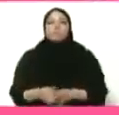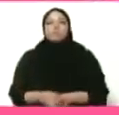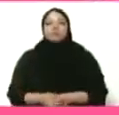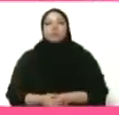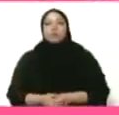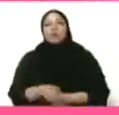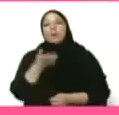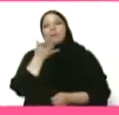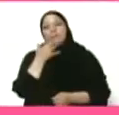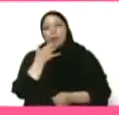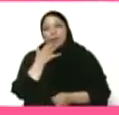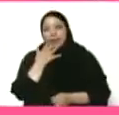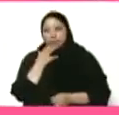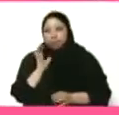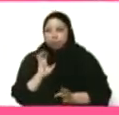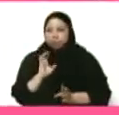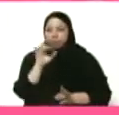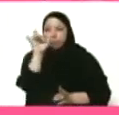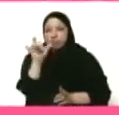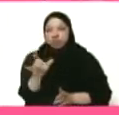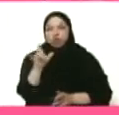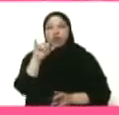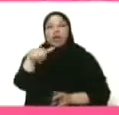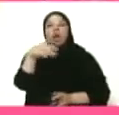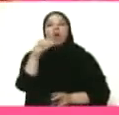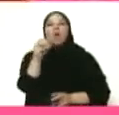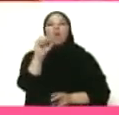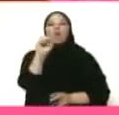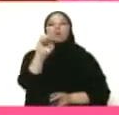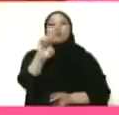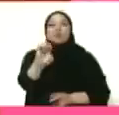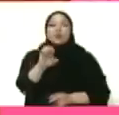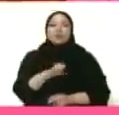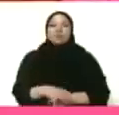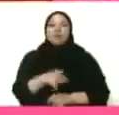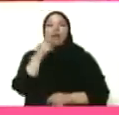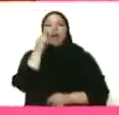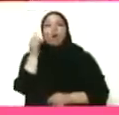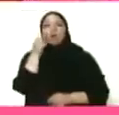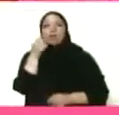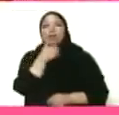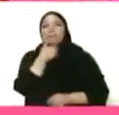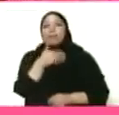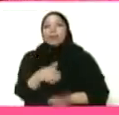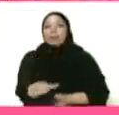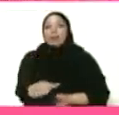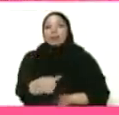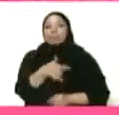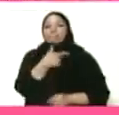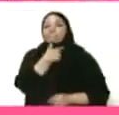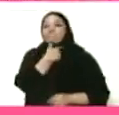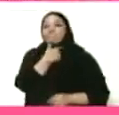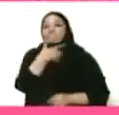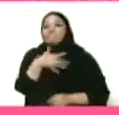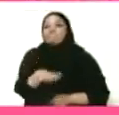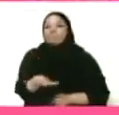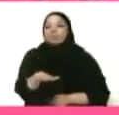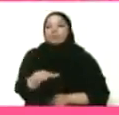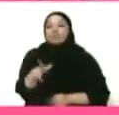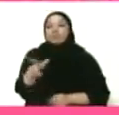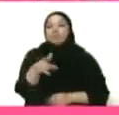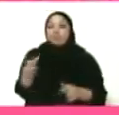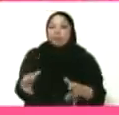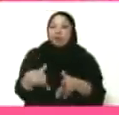Un ejemplo extraordinario, pero se acostumbraron a perder y no hacían nada para